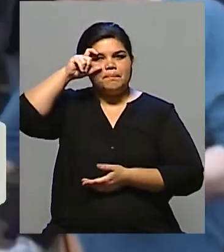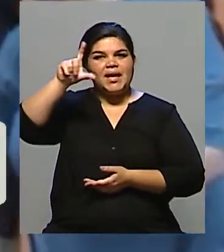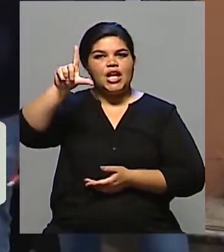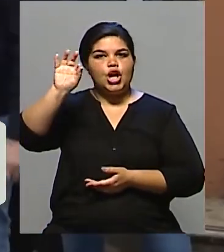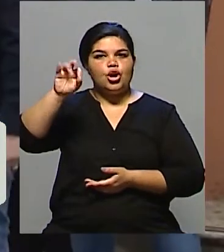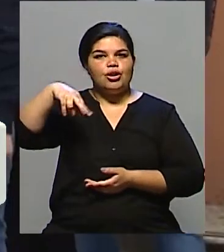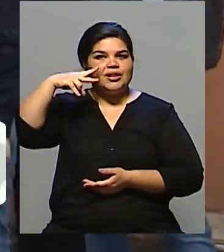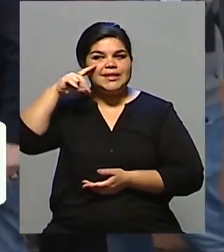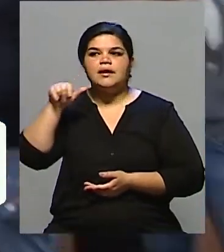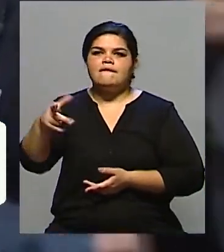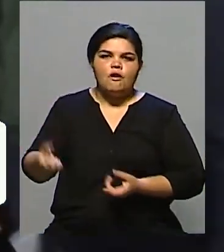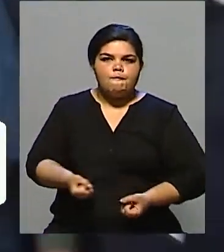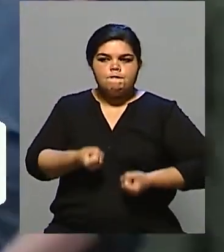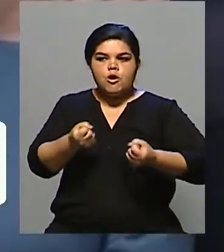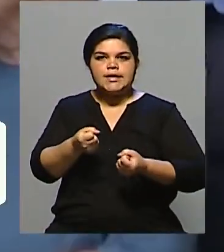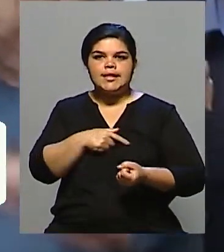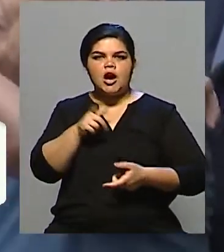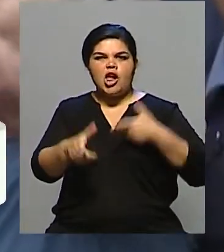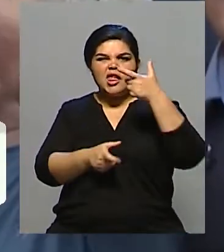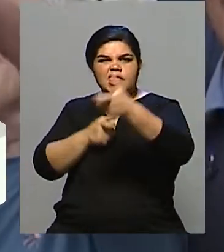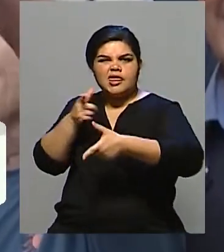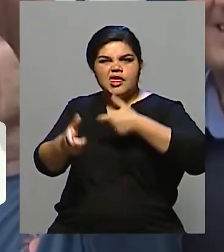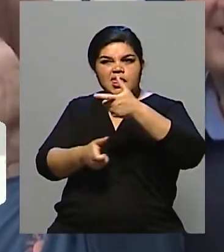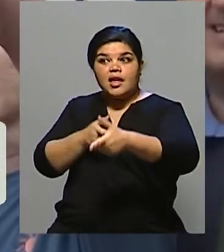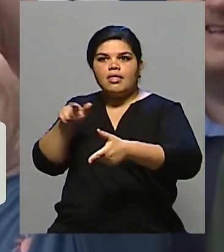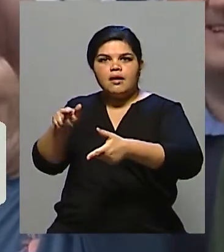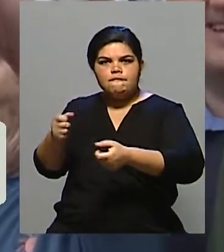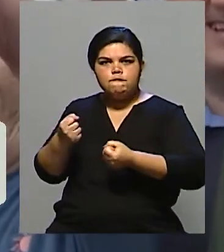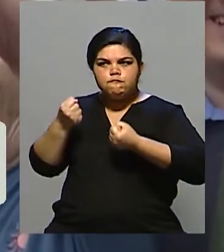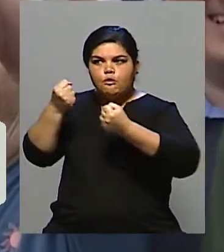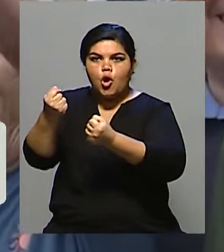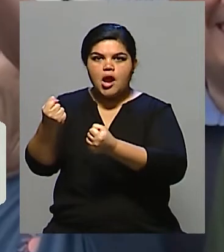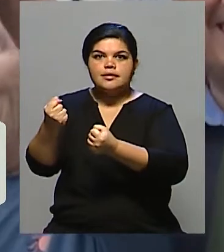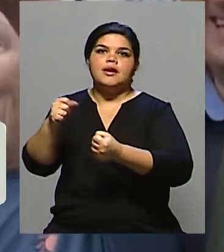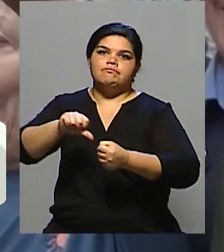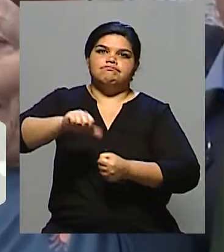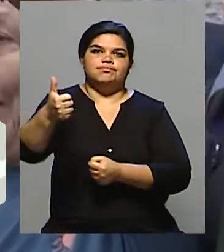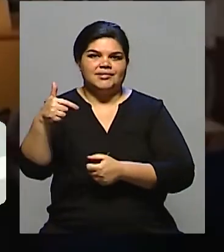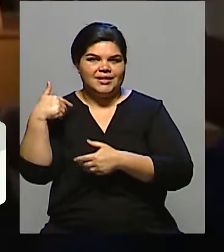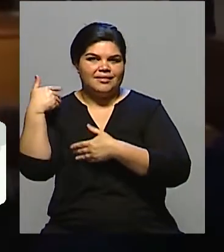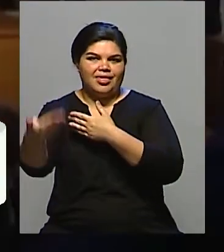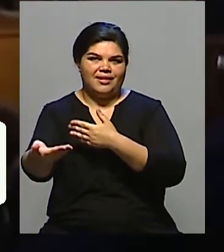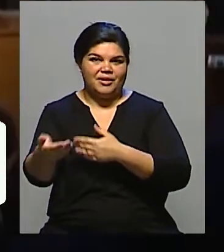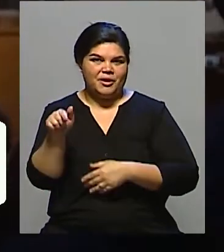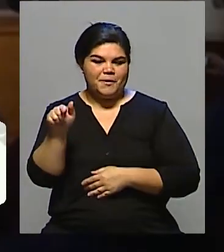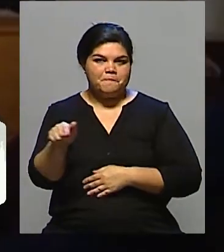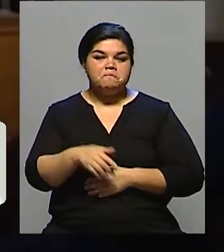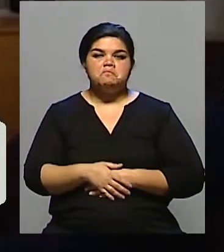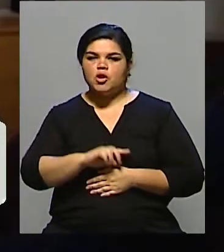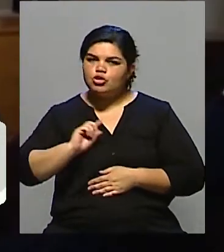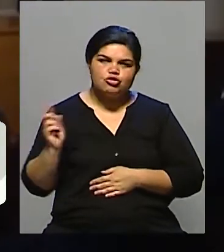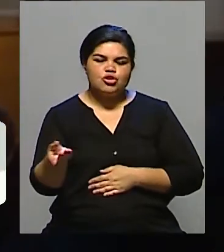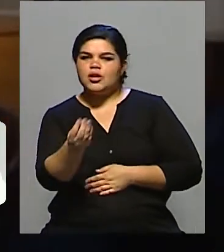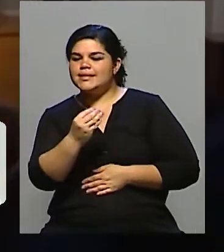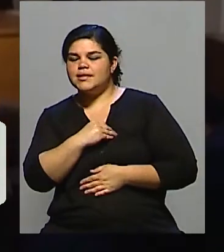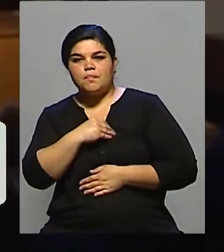a través de la victoria de las elecciones. Así que estamos todos convencidos, estamos